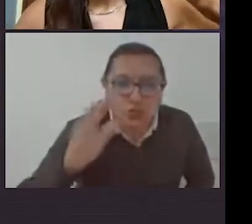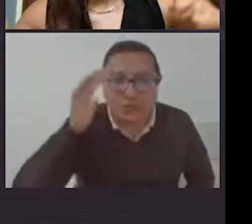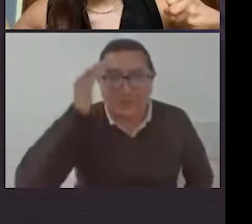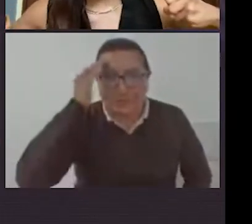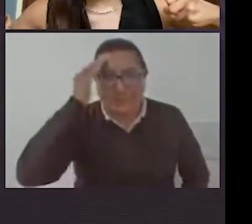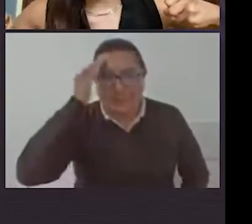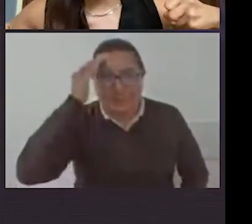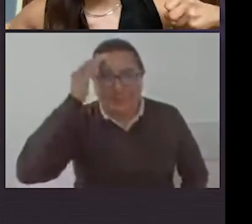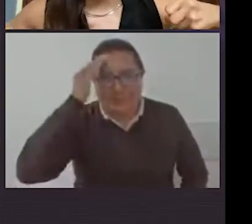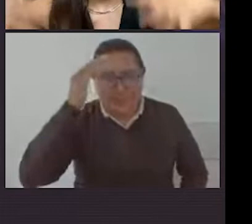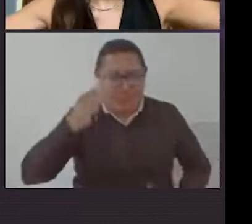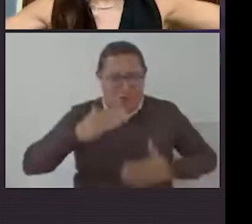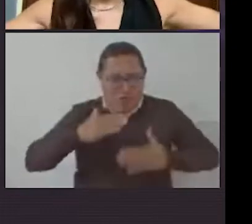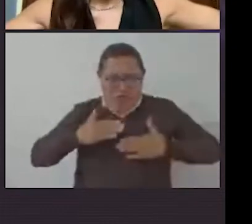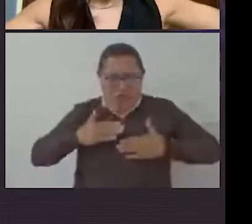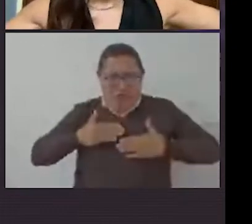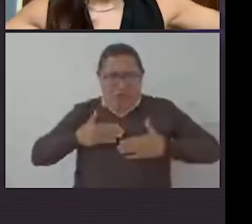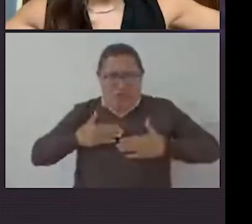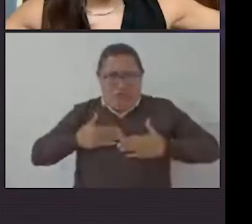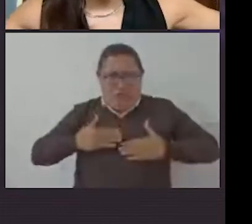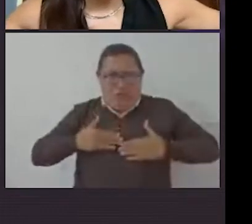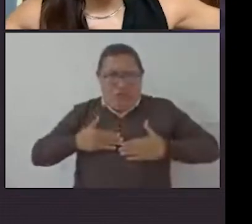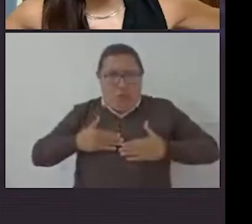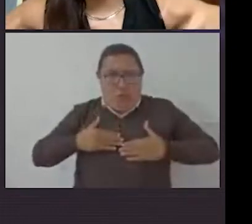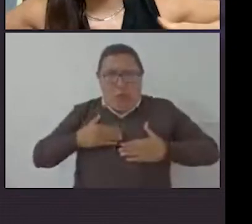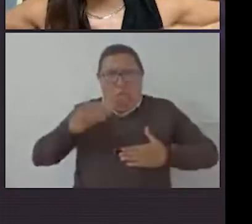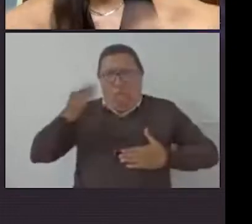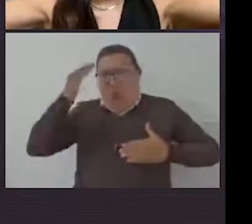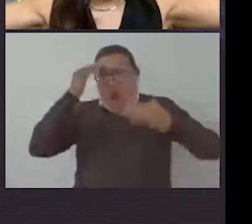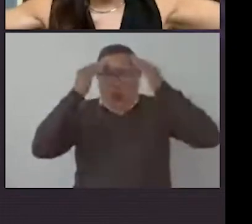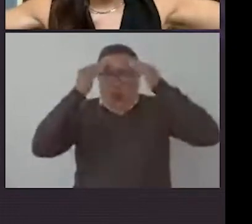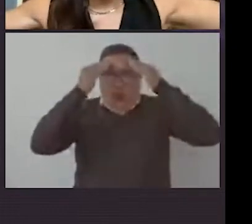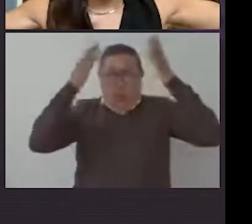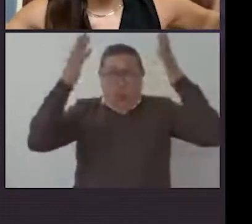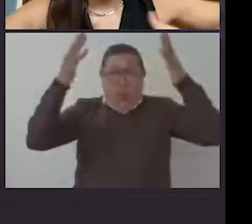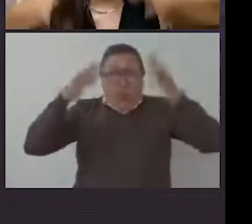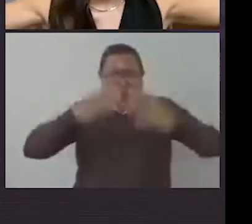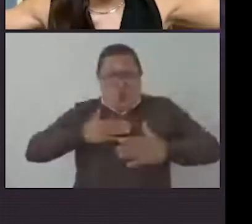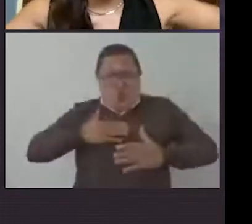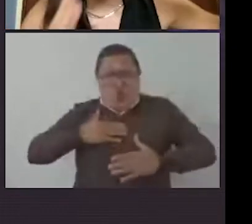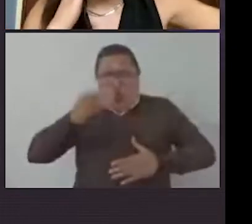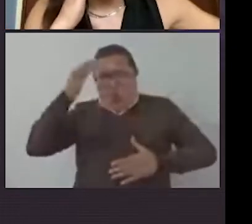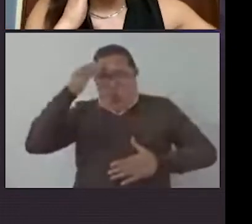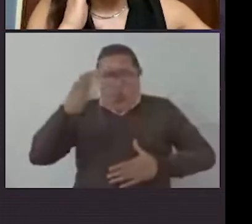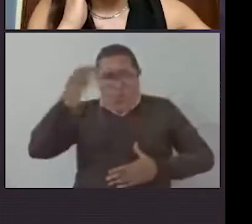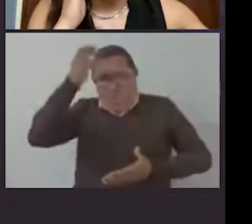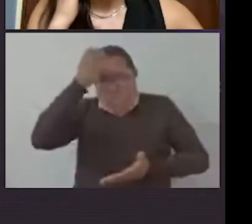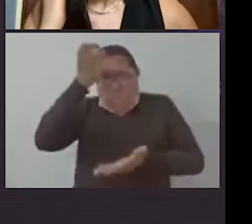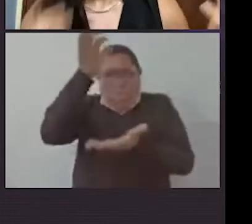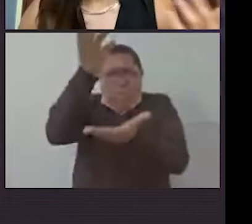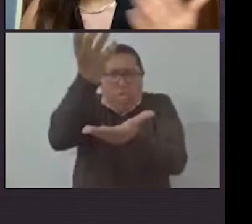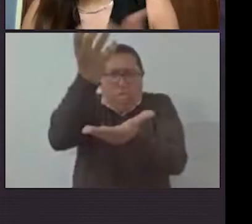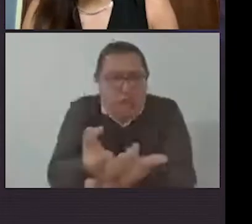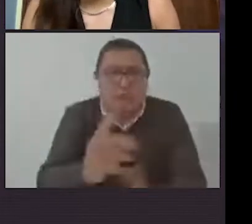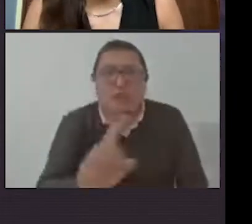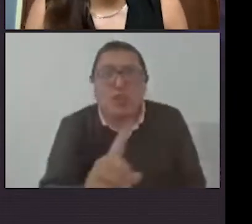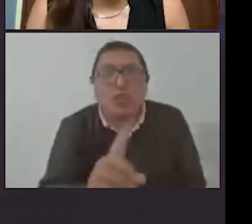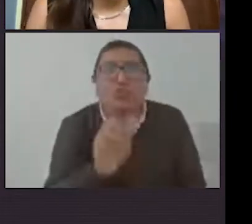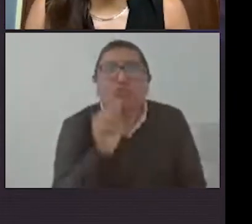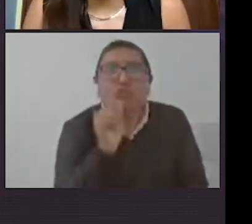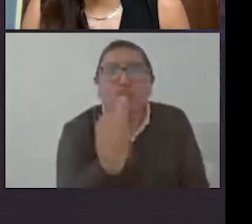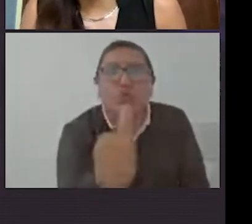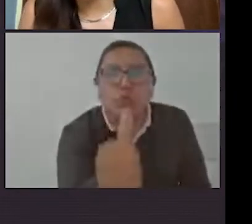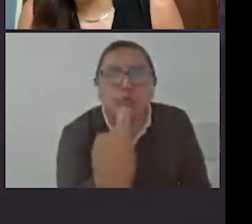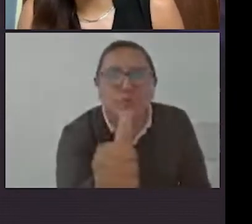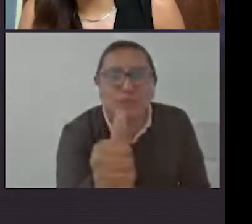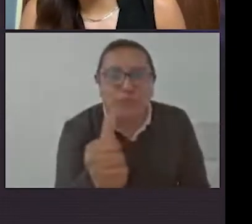somos potencializadores. Nosotros solo hacemos que salga esa sabiduría, ese talento, esas fortalezas. Entonces, no me creas nada